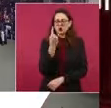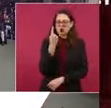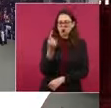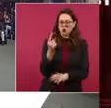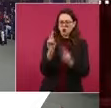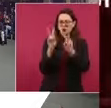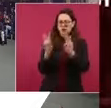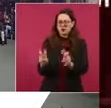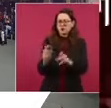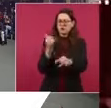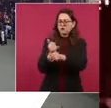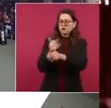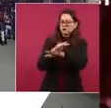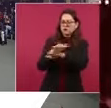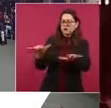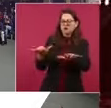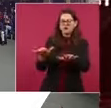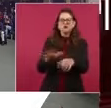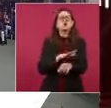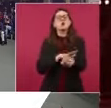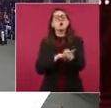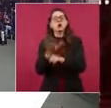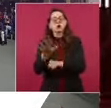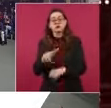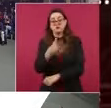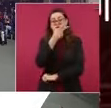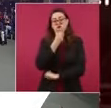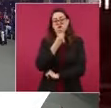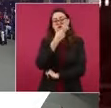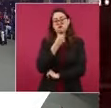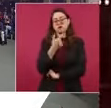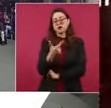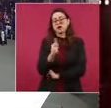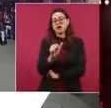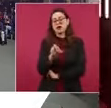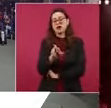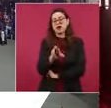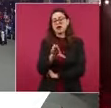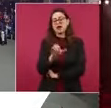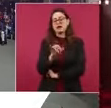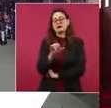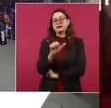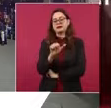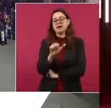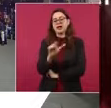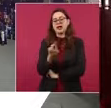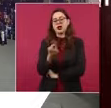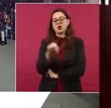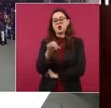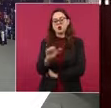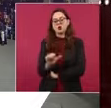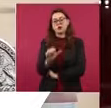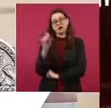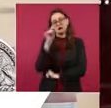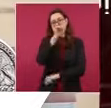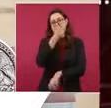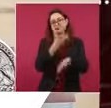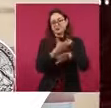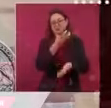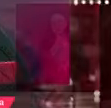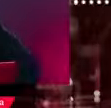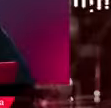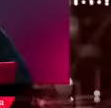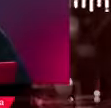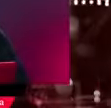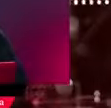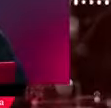lo que se va a seguir actuando de manera responsable y prudente. Próximo. Así es, José Reyes. El